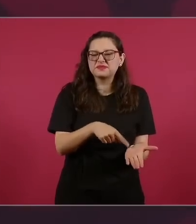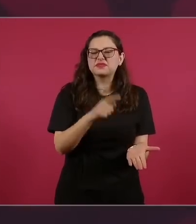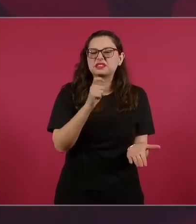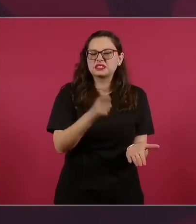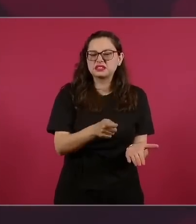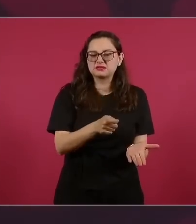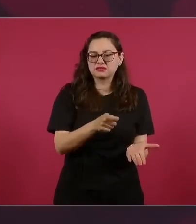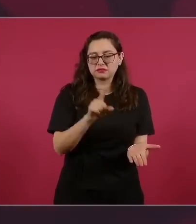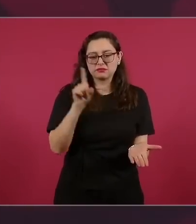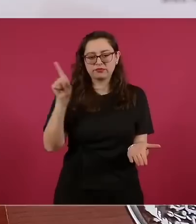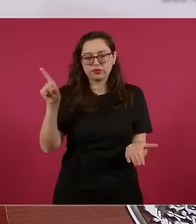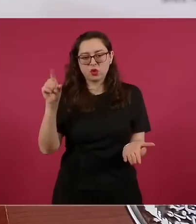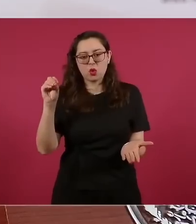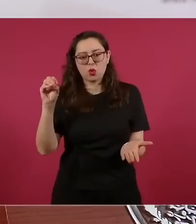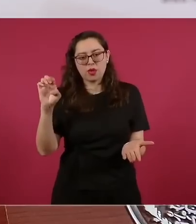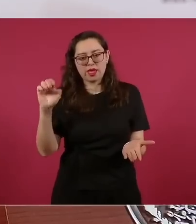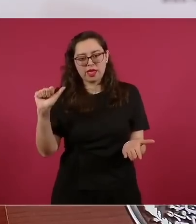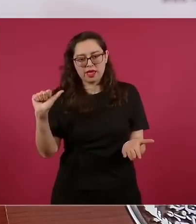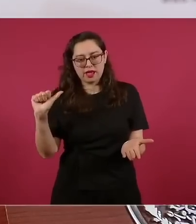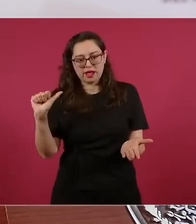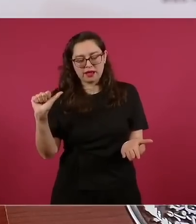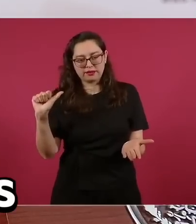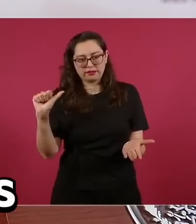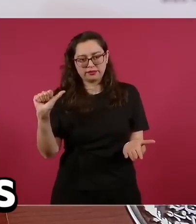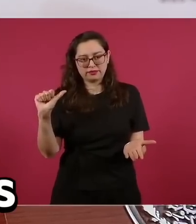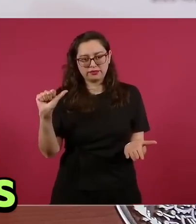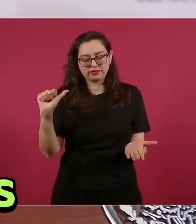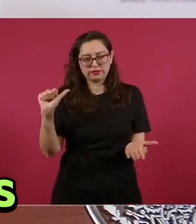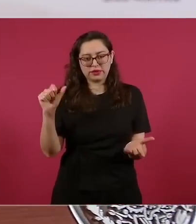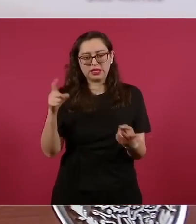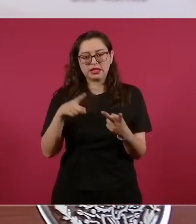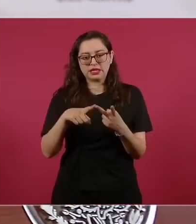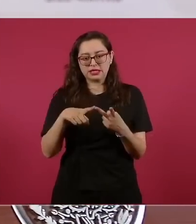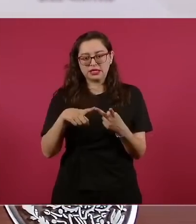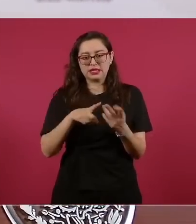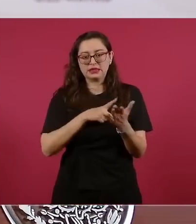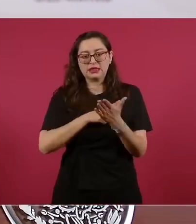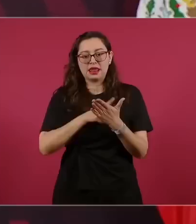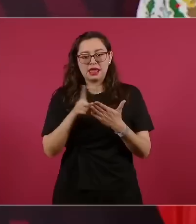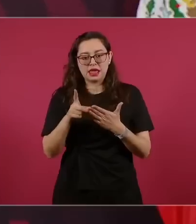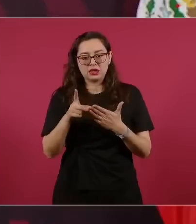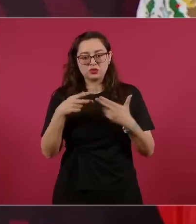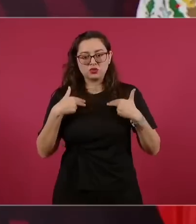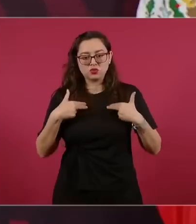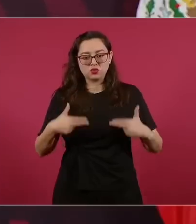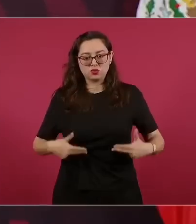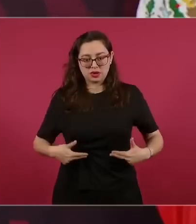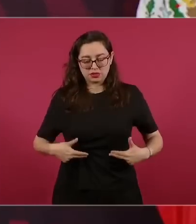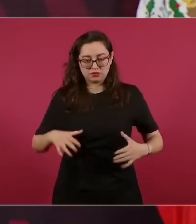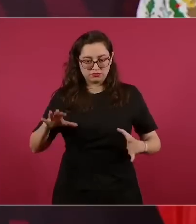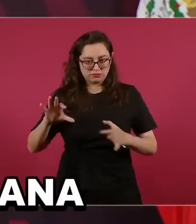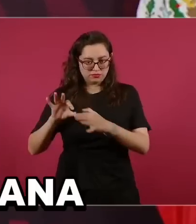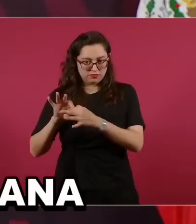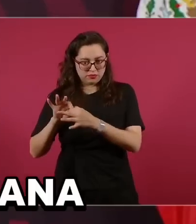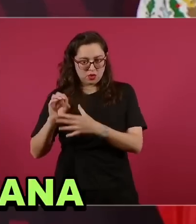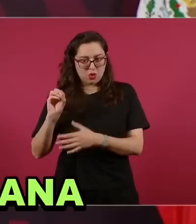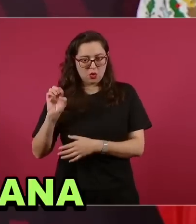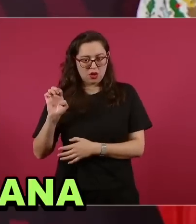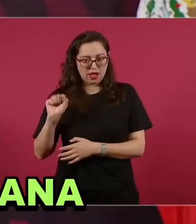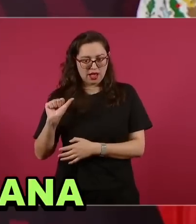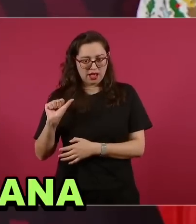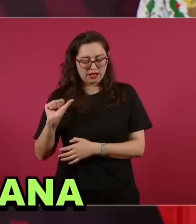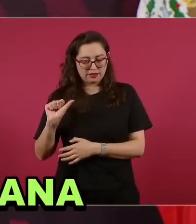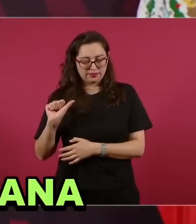la OEA y un organismo de derechos humanos dependiendo de la OEA, la